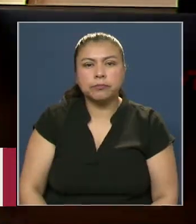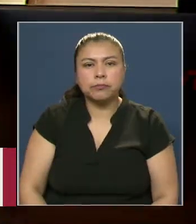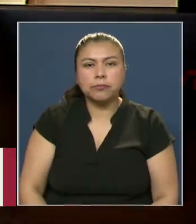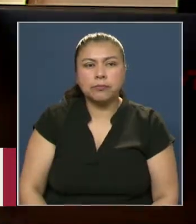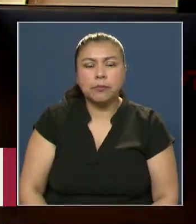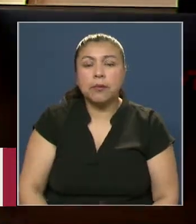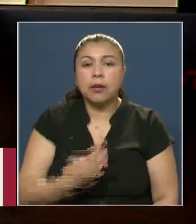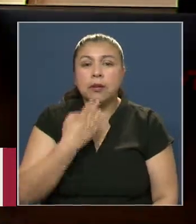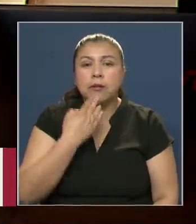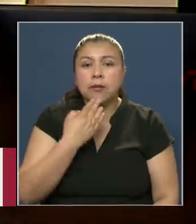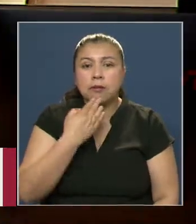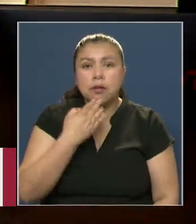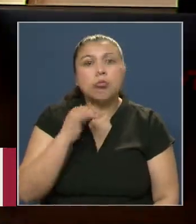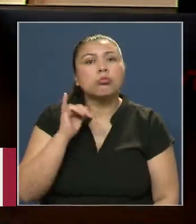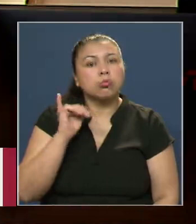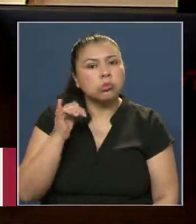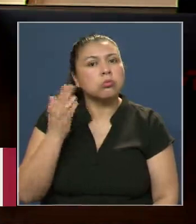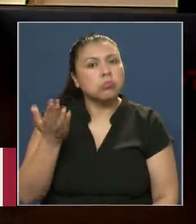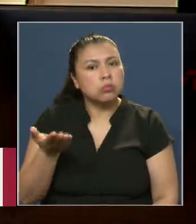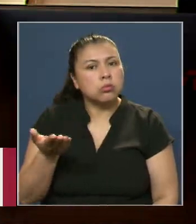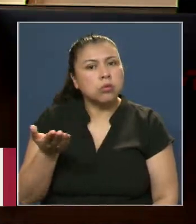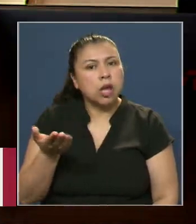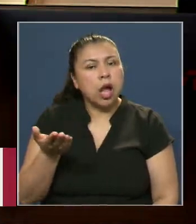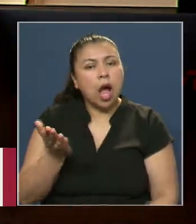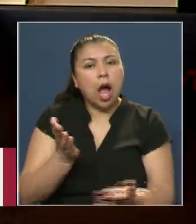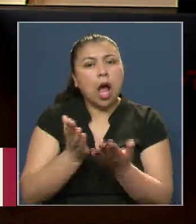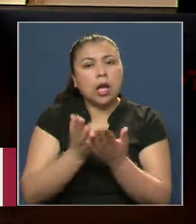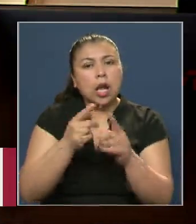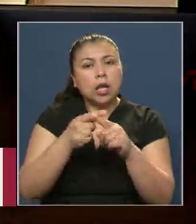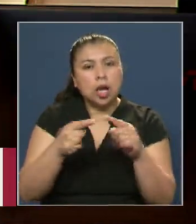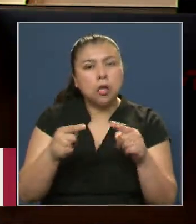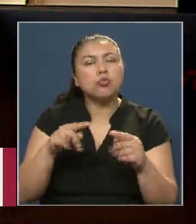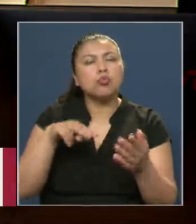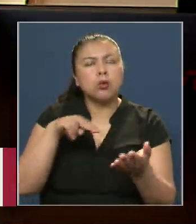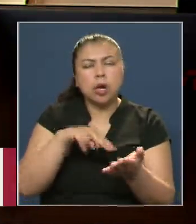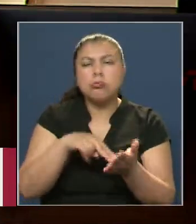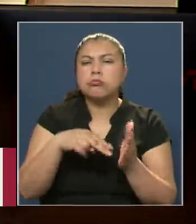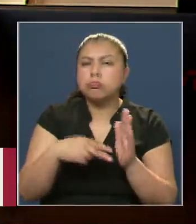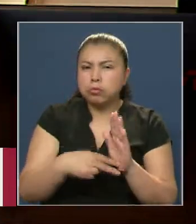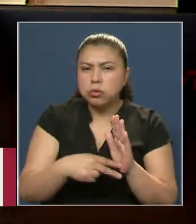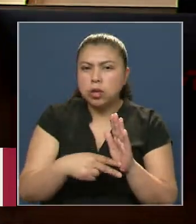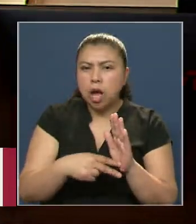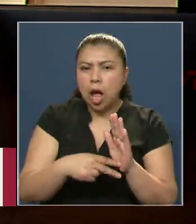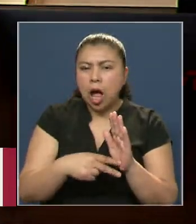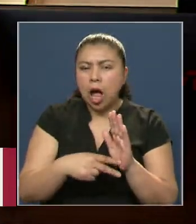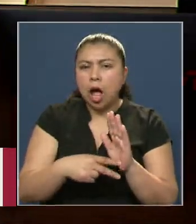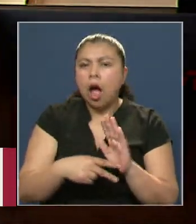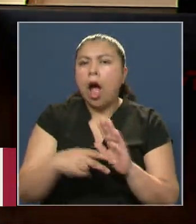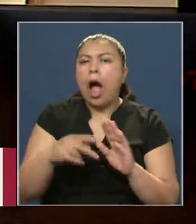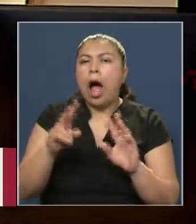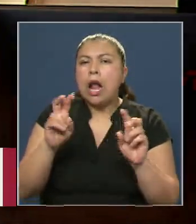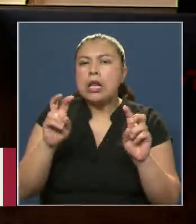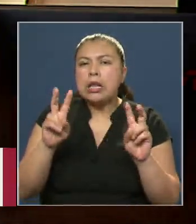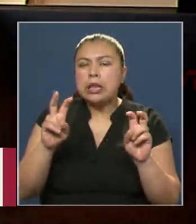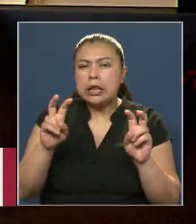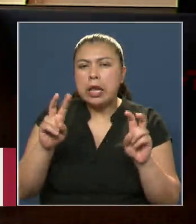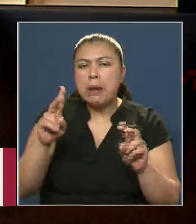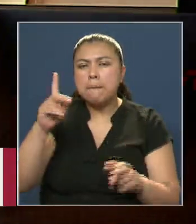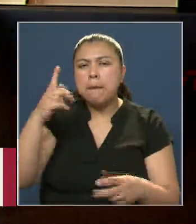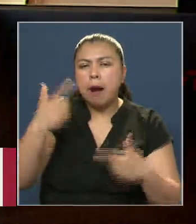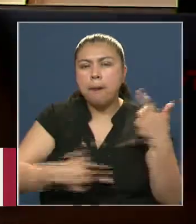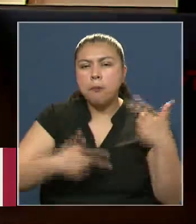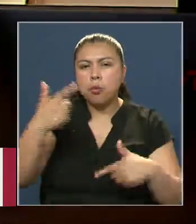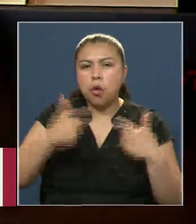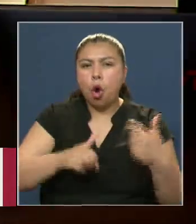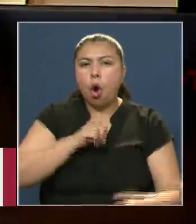que también condicionó a que la clase media tuviera dificultades de acercarse a lo político. Los pobres